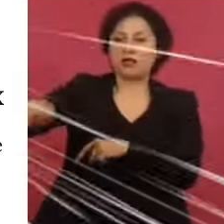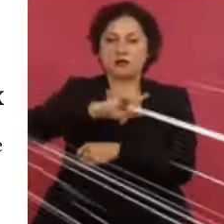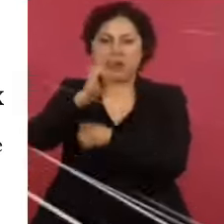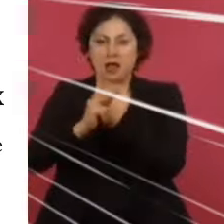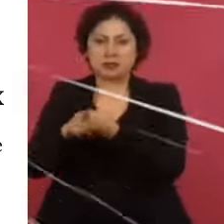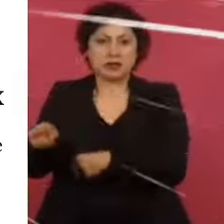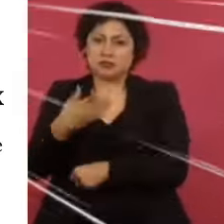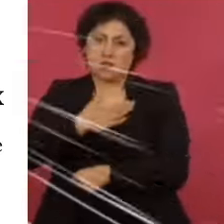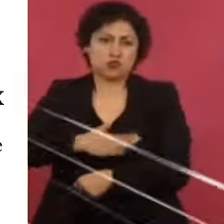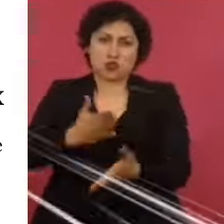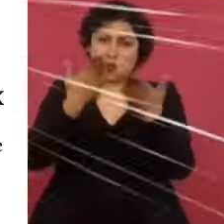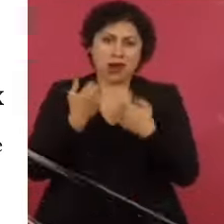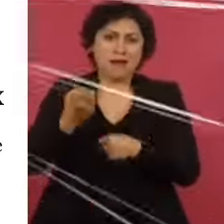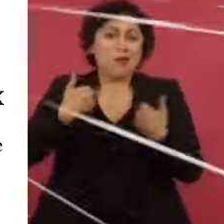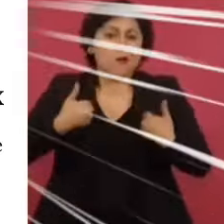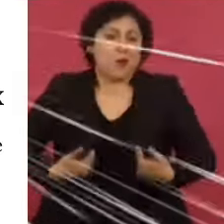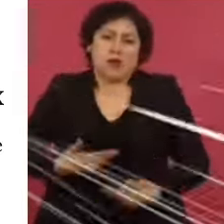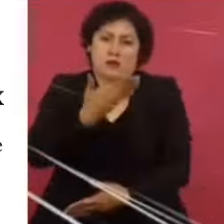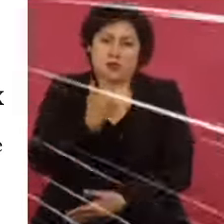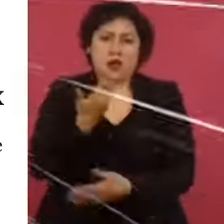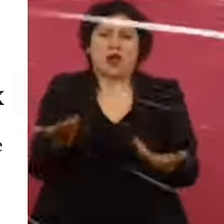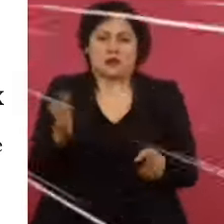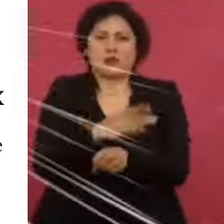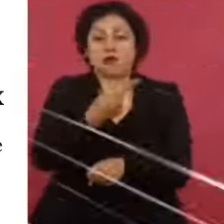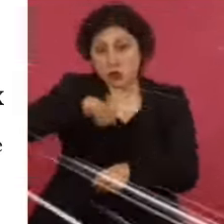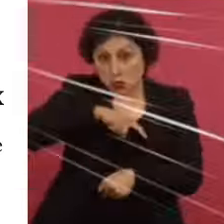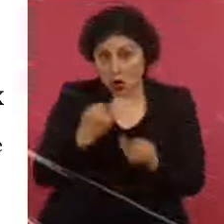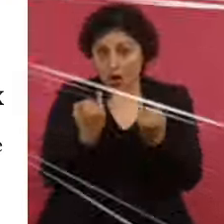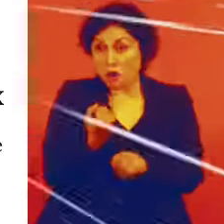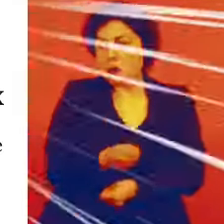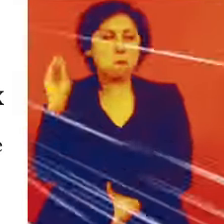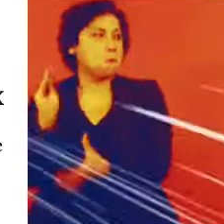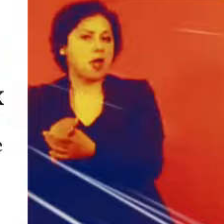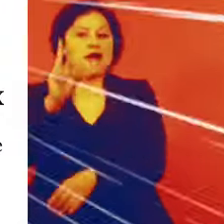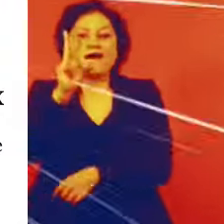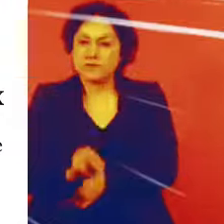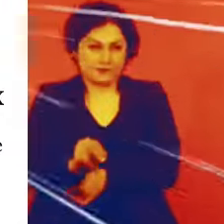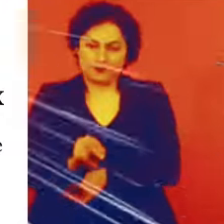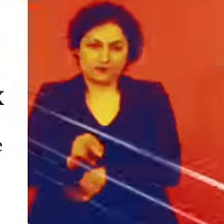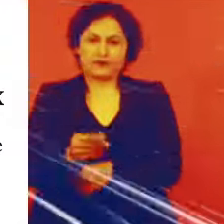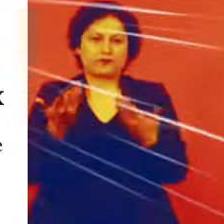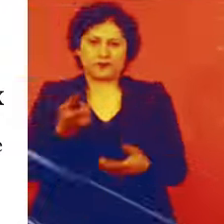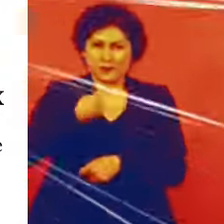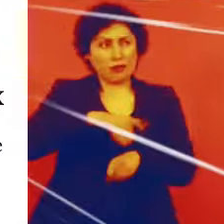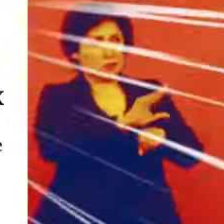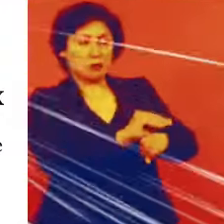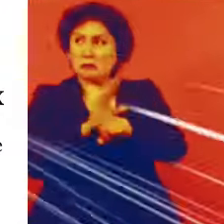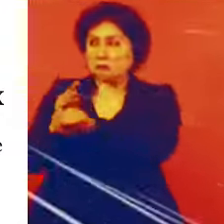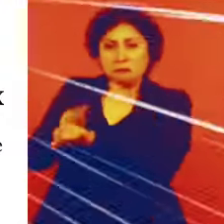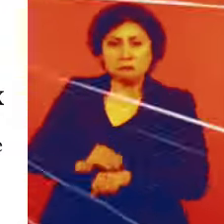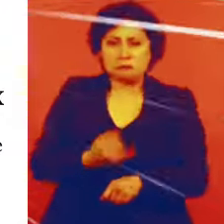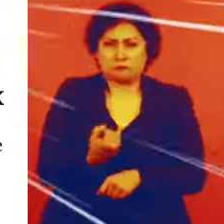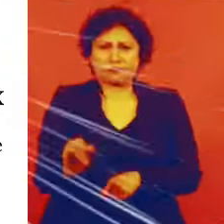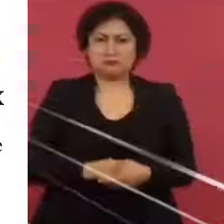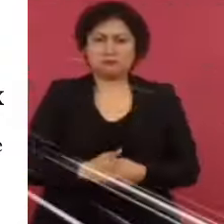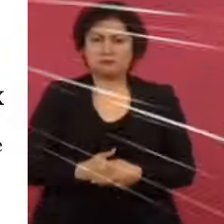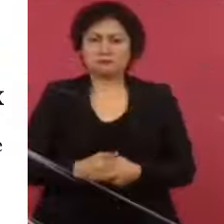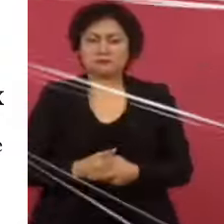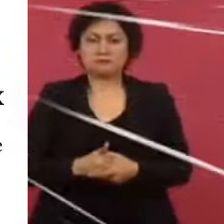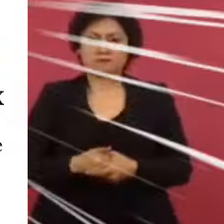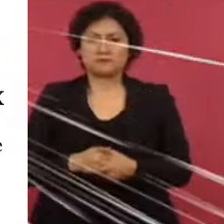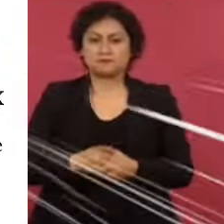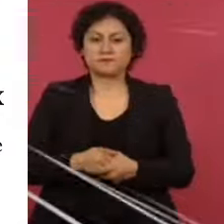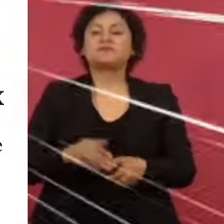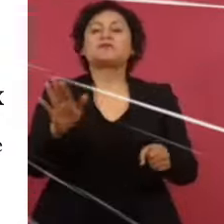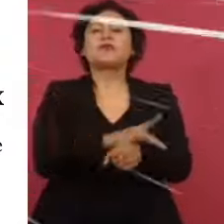Injusto y nosotros no podemos darle la espalda al pueblo de Cuba y no tenemos que pedirle permiso a ningún gobierno extranjero